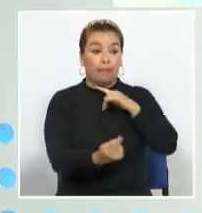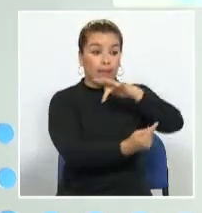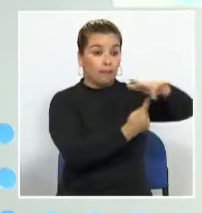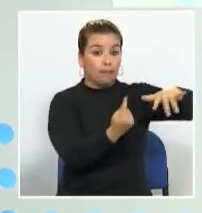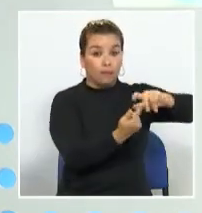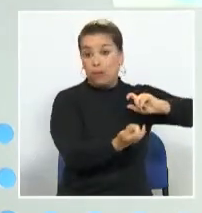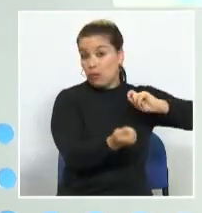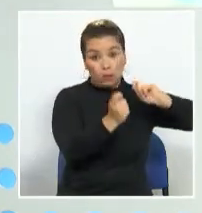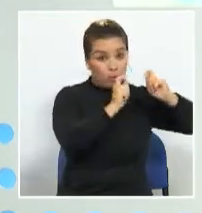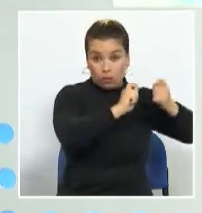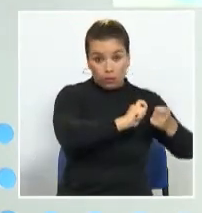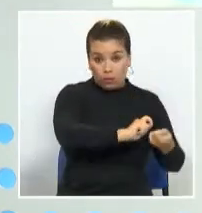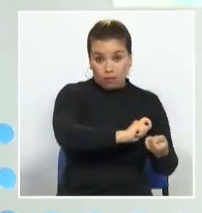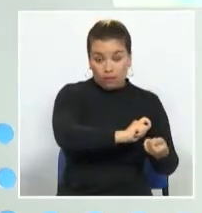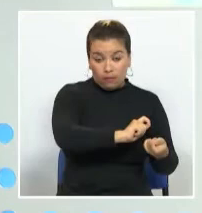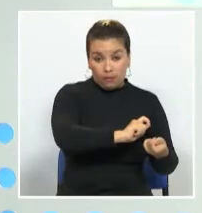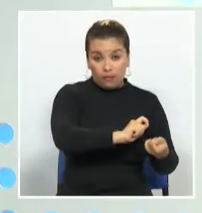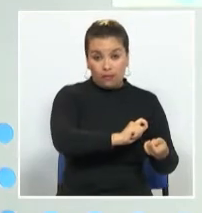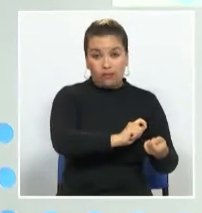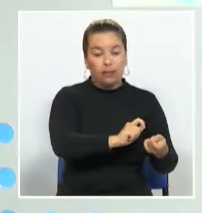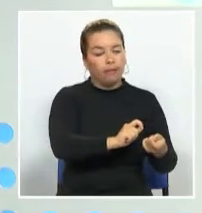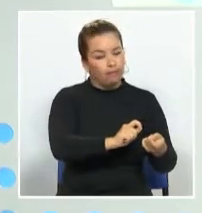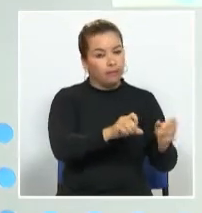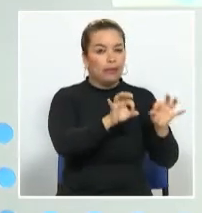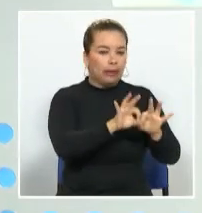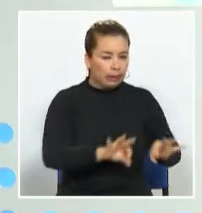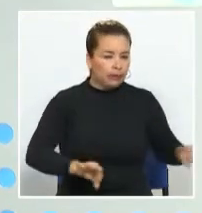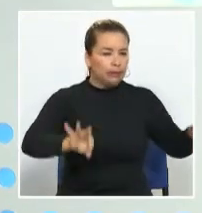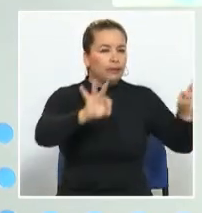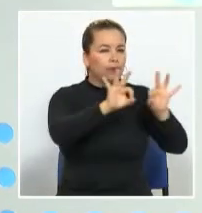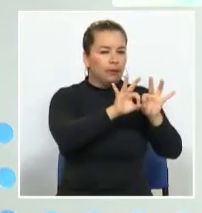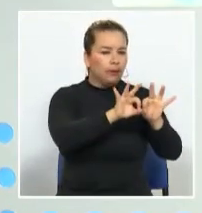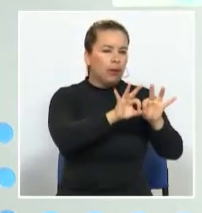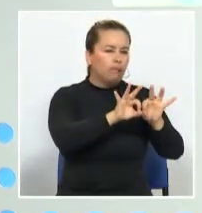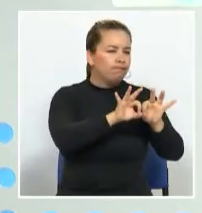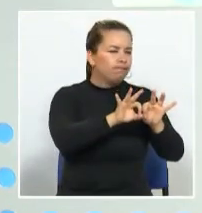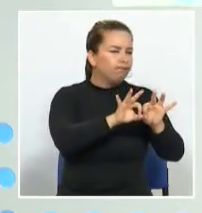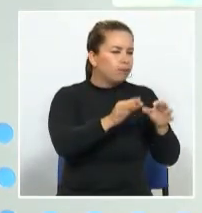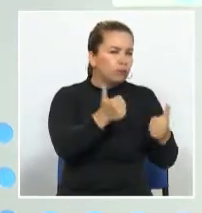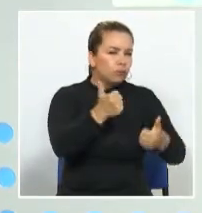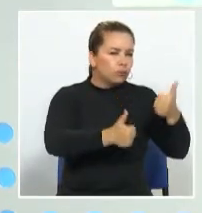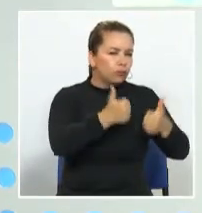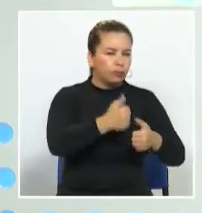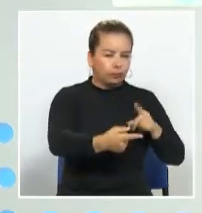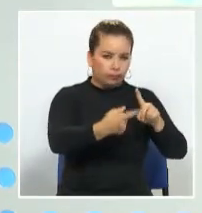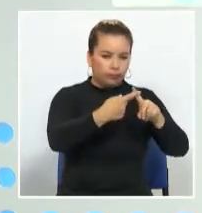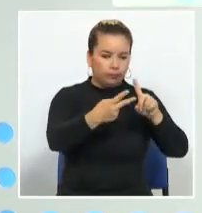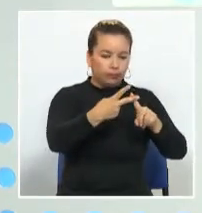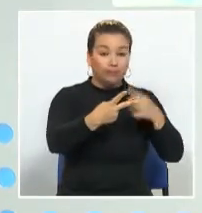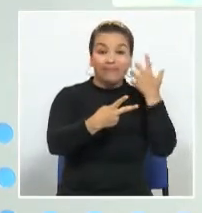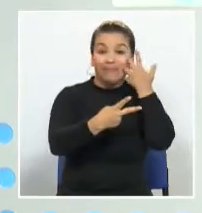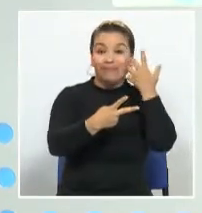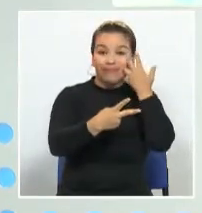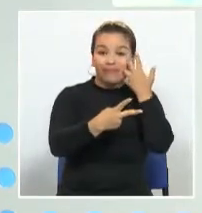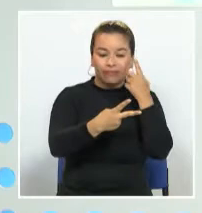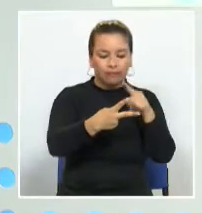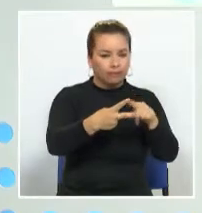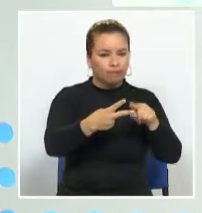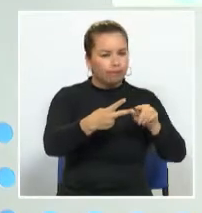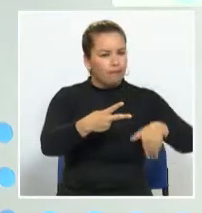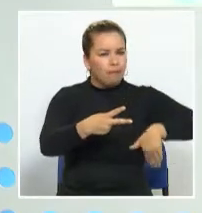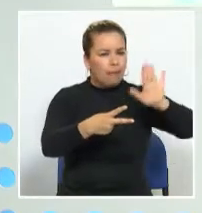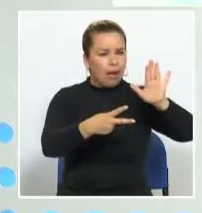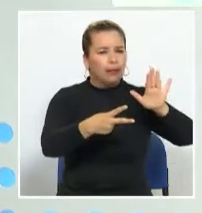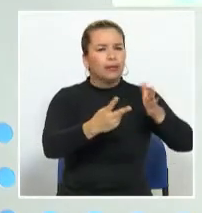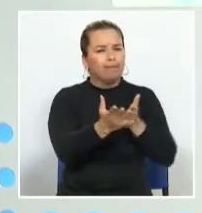ahorita, es bien importante tener en cuenta básicamente dos enfermedades que son las de más alta